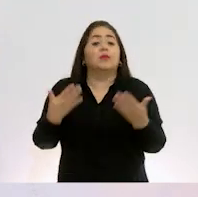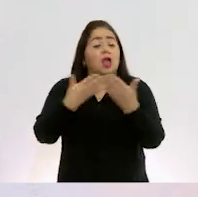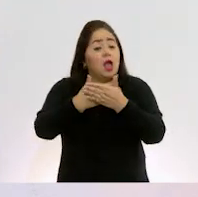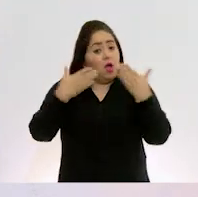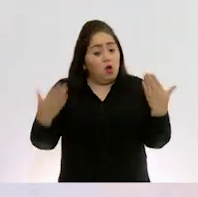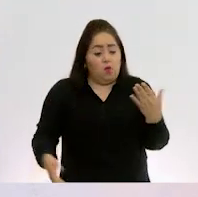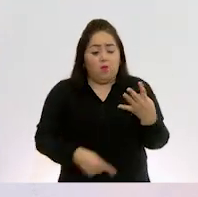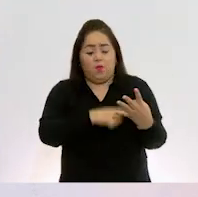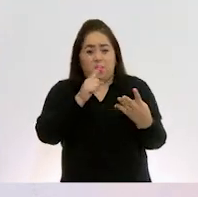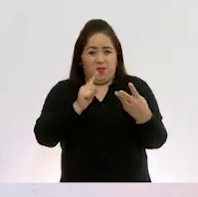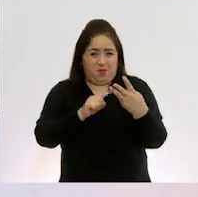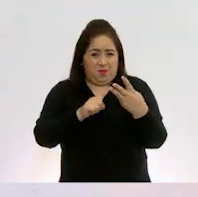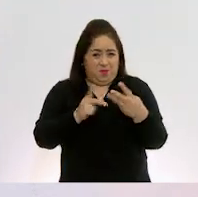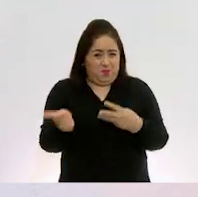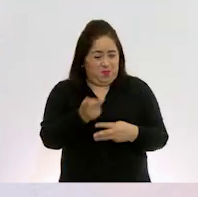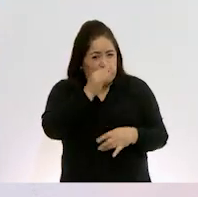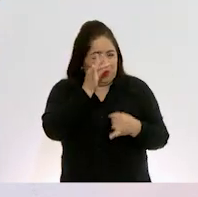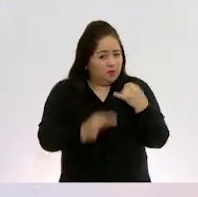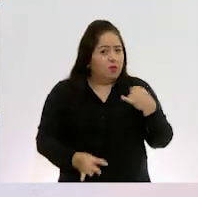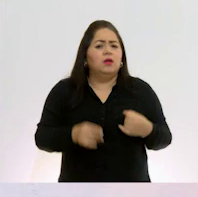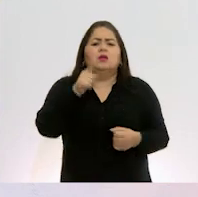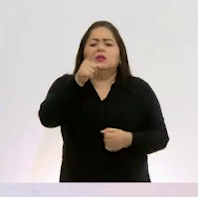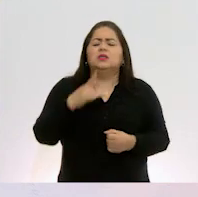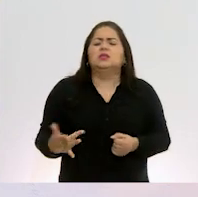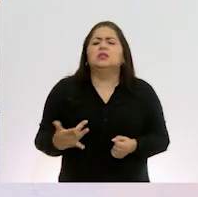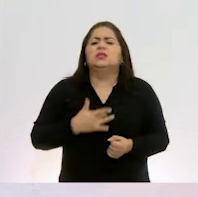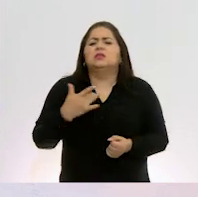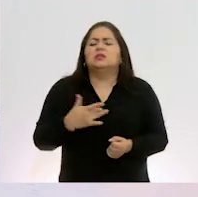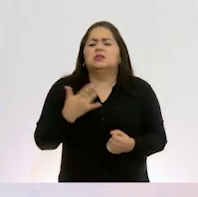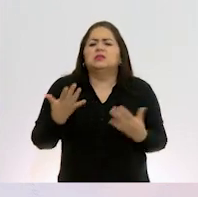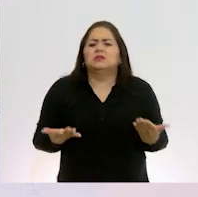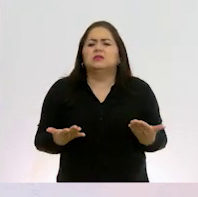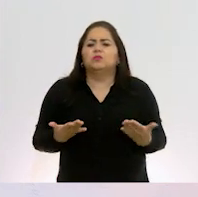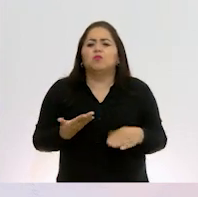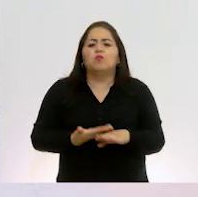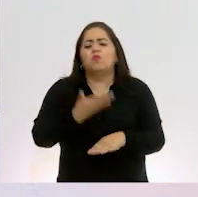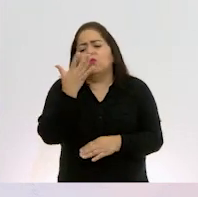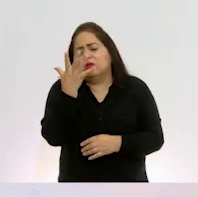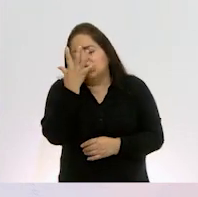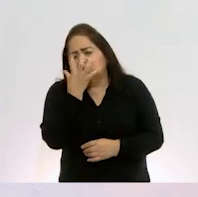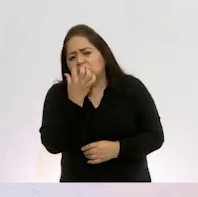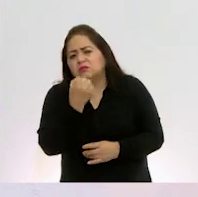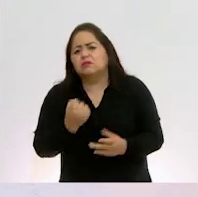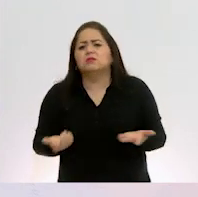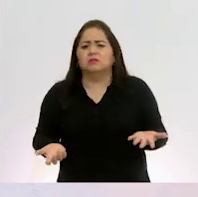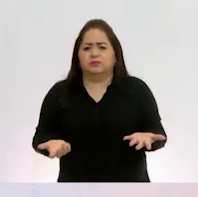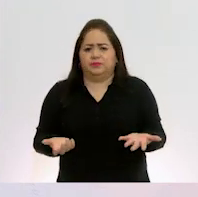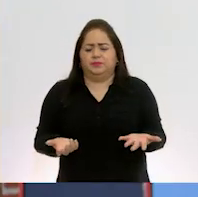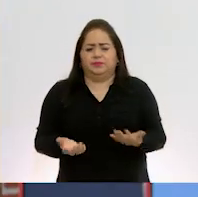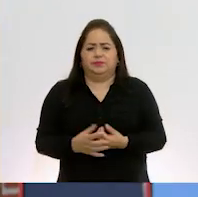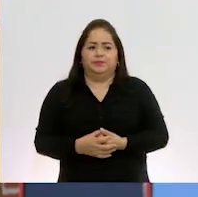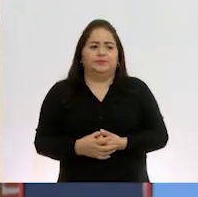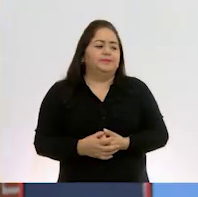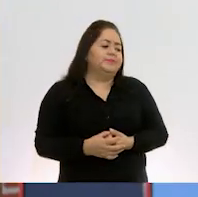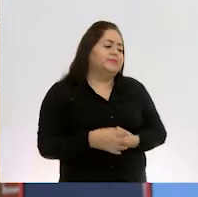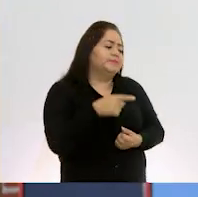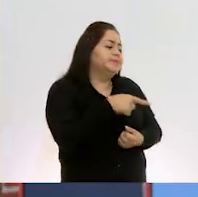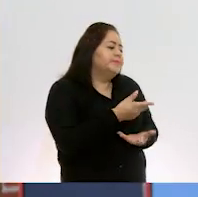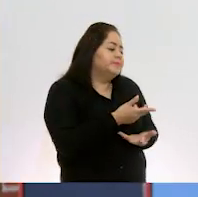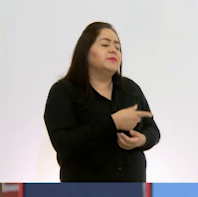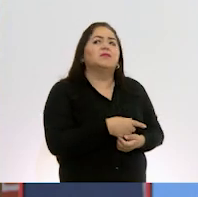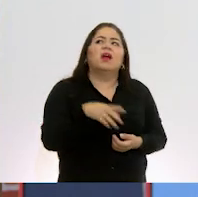vamos a la última. ¿Qué es lo que te hace sentir muy triste? Ah, sí,